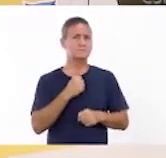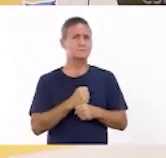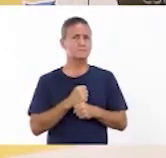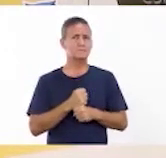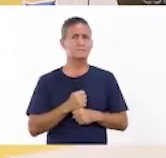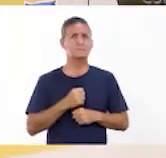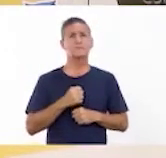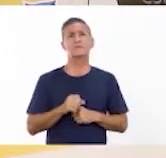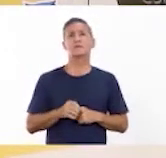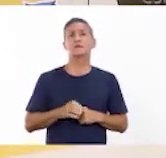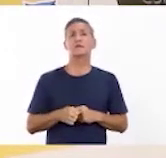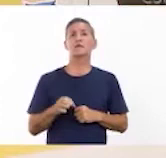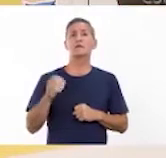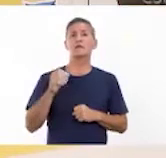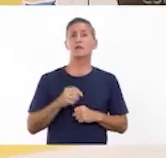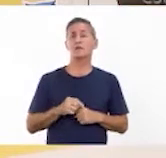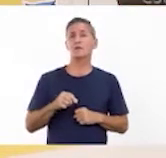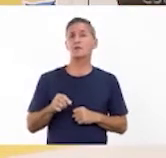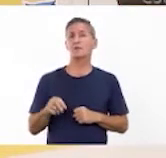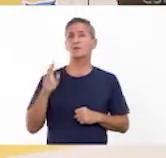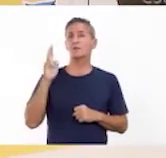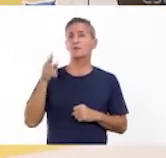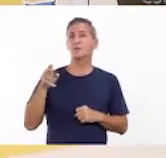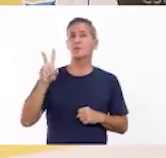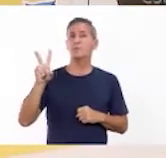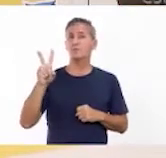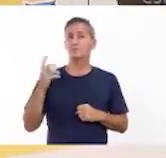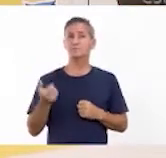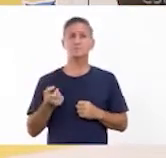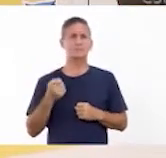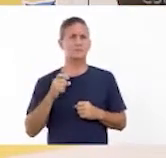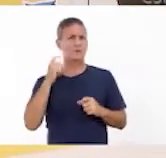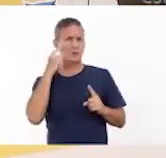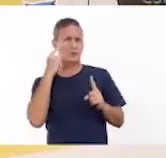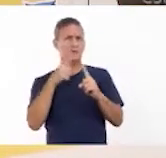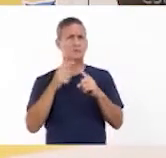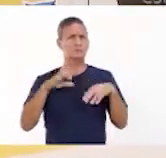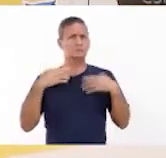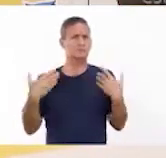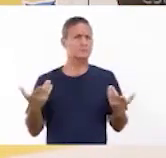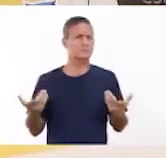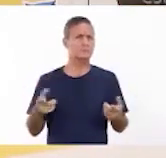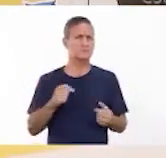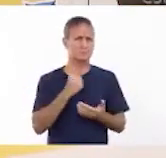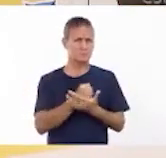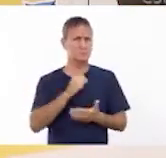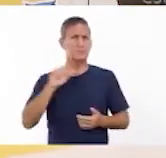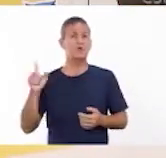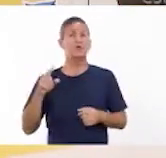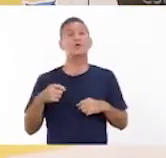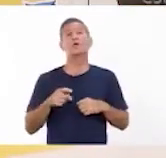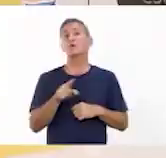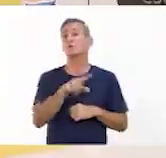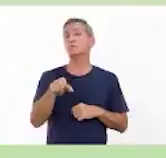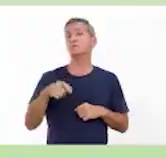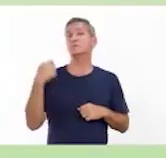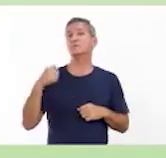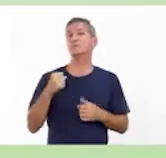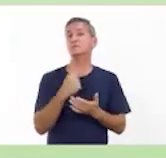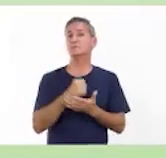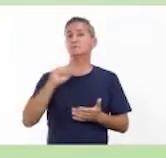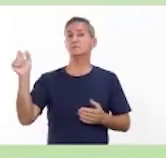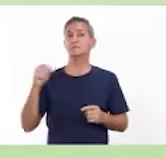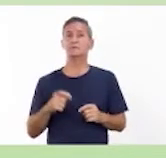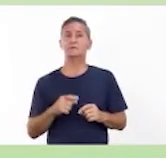y los proverbios. Bien, ¿cuáles son los objetivos que se vencieron o que ustedes deben vencer? Reconocer